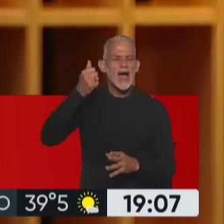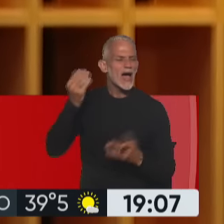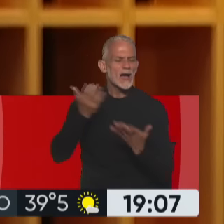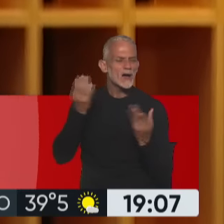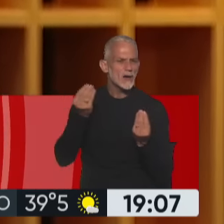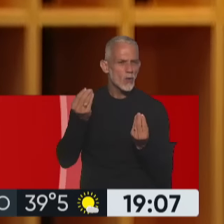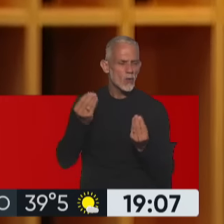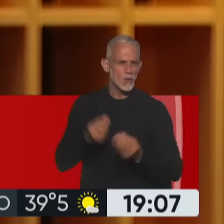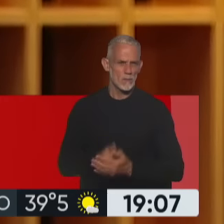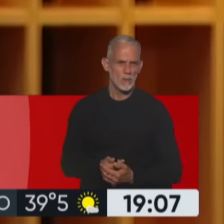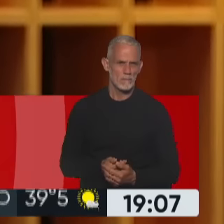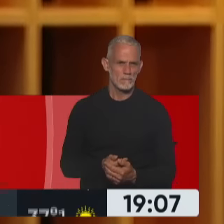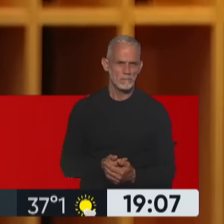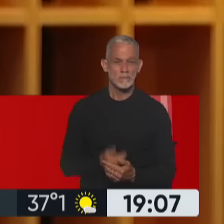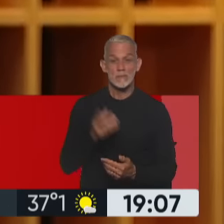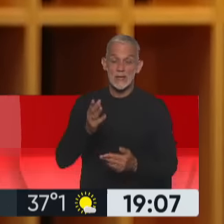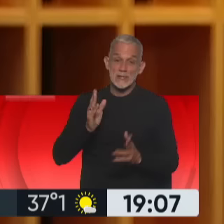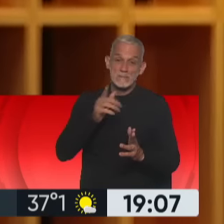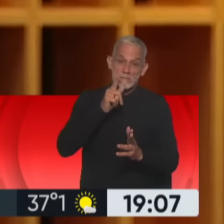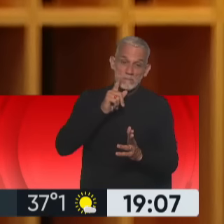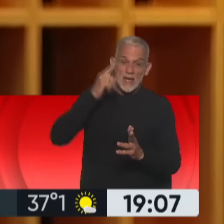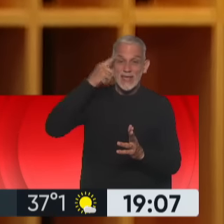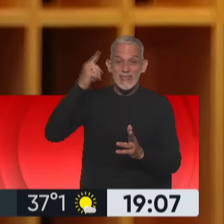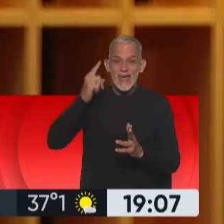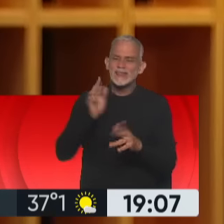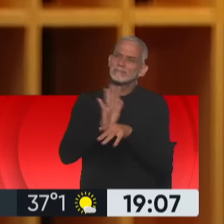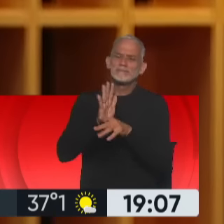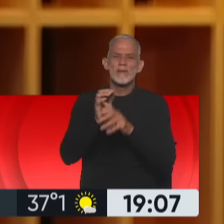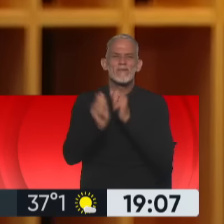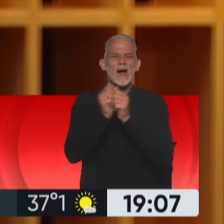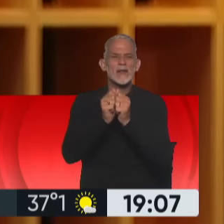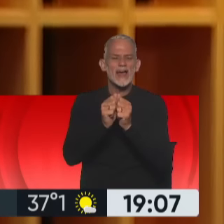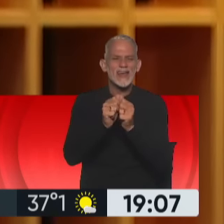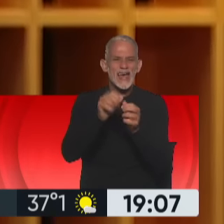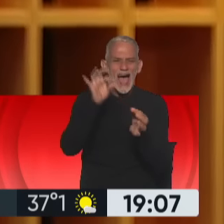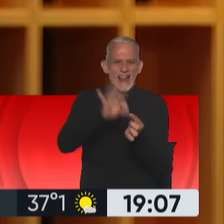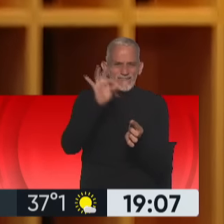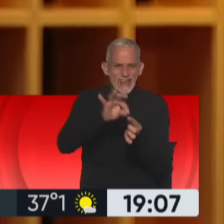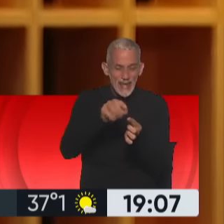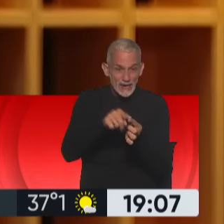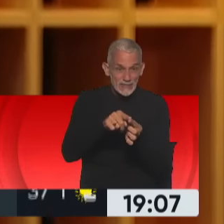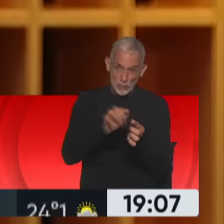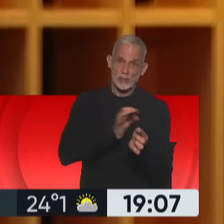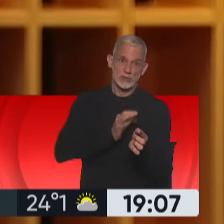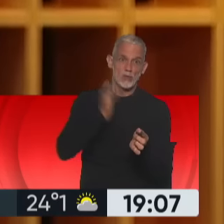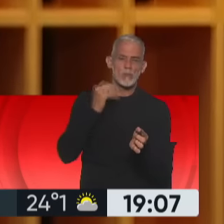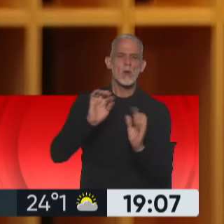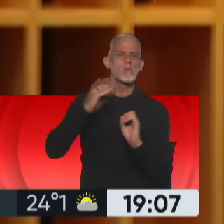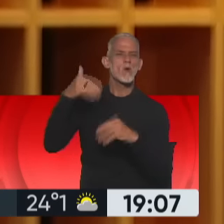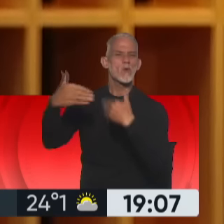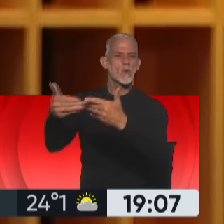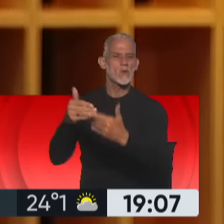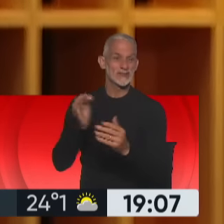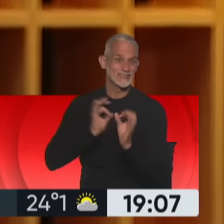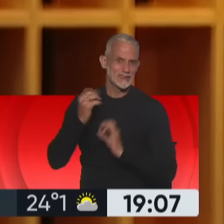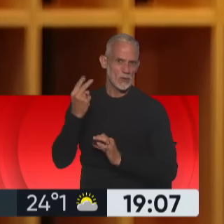artificial como vendría a ser la idea de la fábrica de alfileres, pero modelo siglo XXI. Y esto es interesante